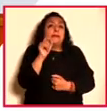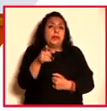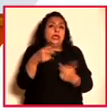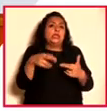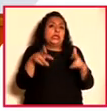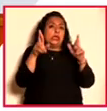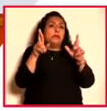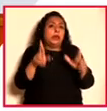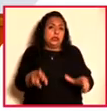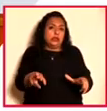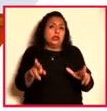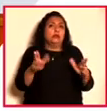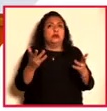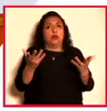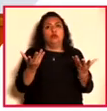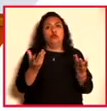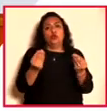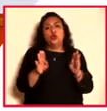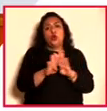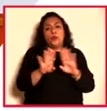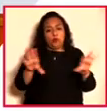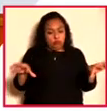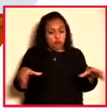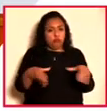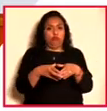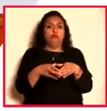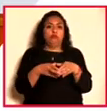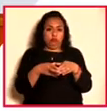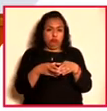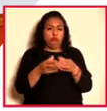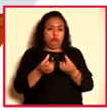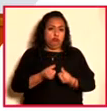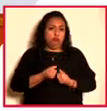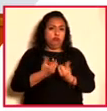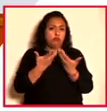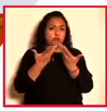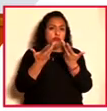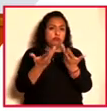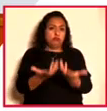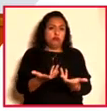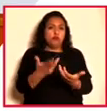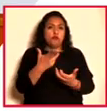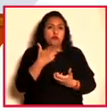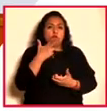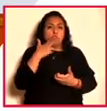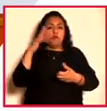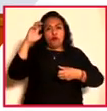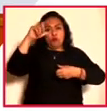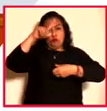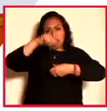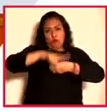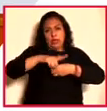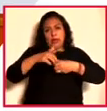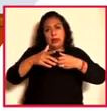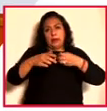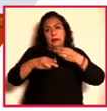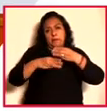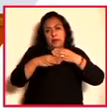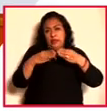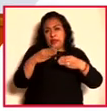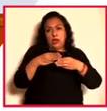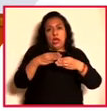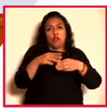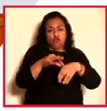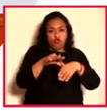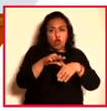representan en muchos sentidos la conjunción de la expresión del patrimonio cultural material e inmaterial que